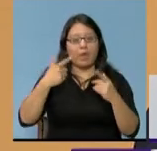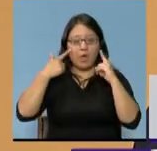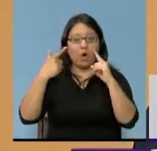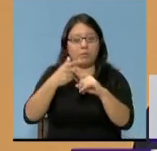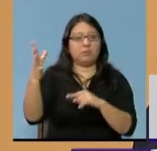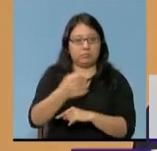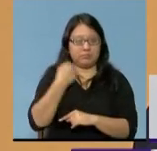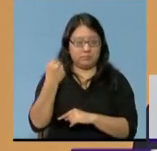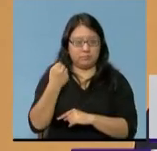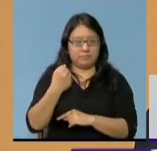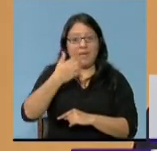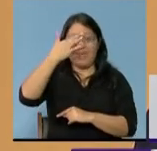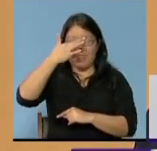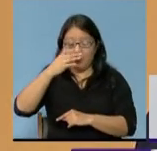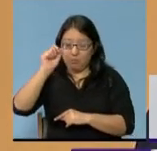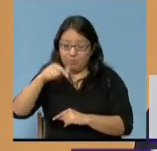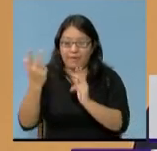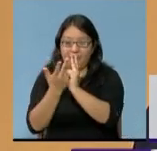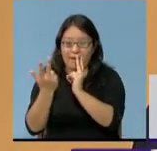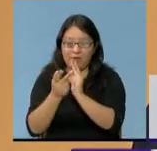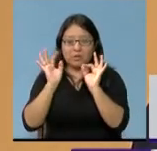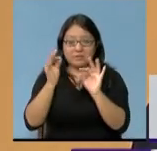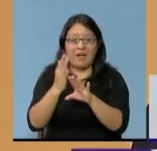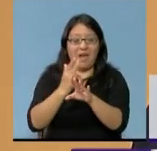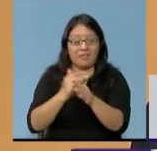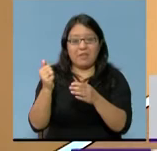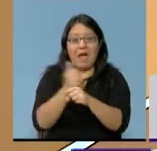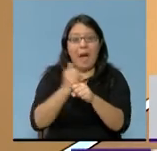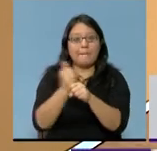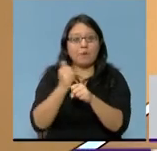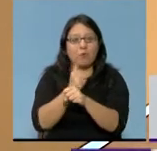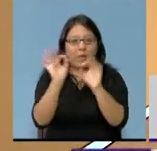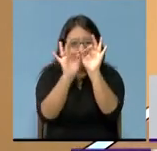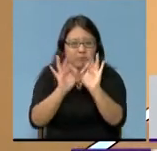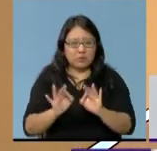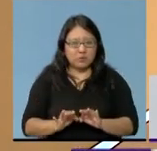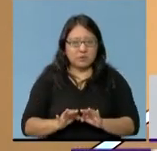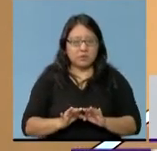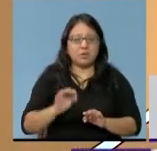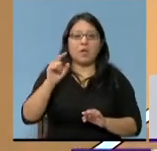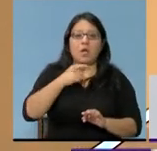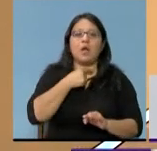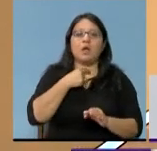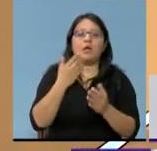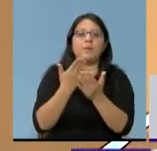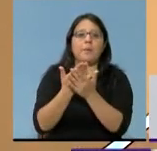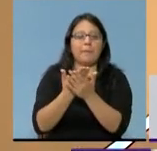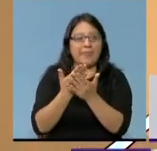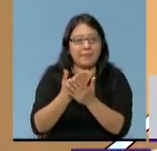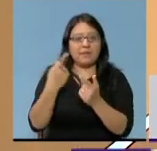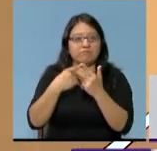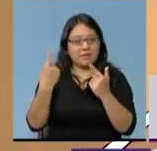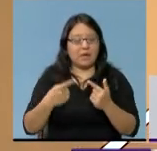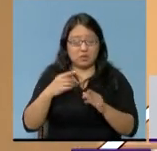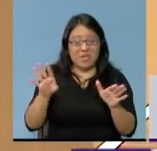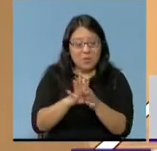de ahí inmediatamente sabiendo que ya se había probado estos problemas y hacerlas solo la solicitud de recursos inmediatamente como lo hicimos